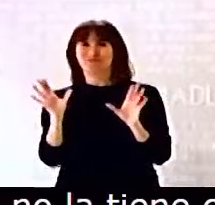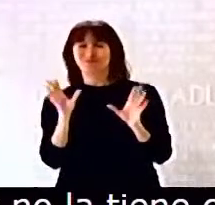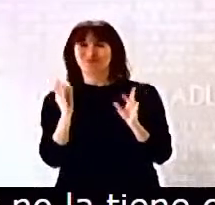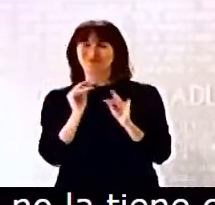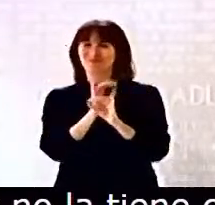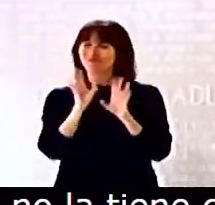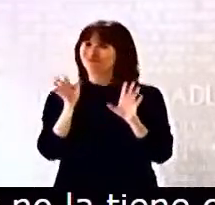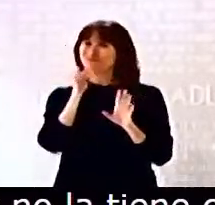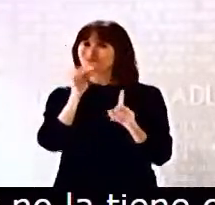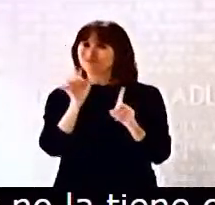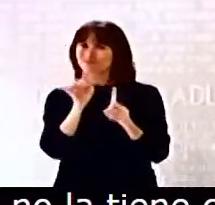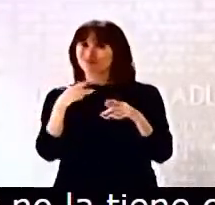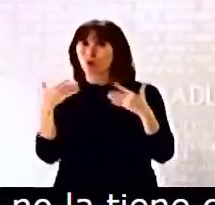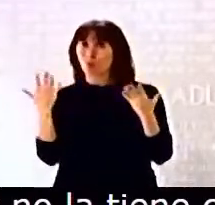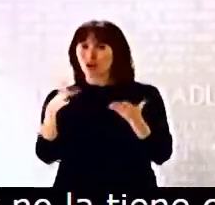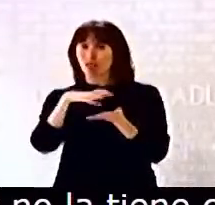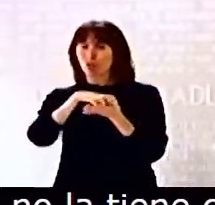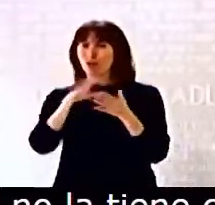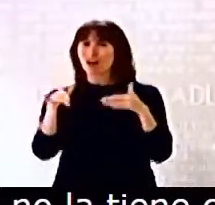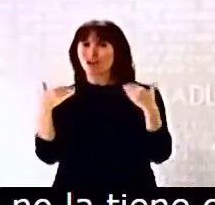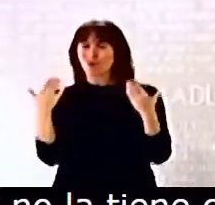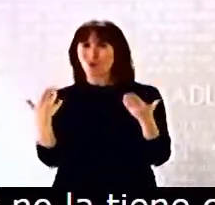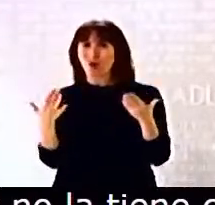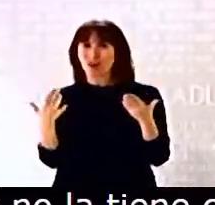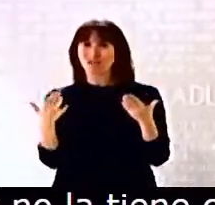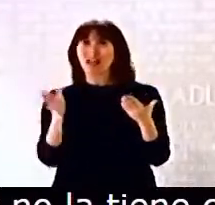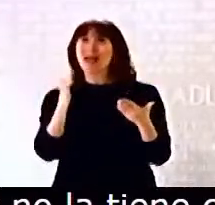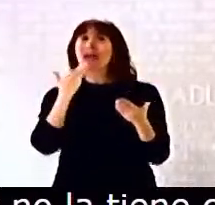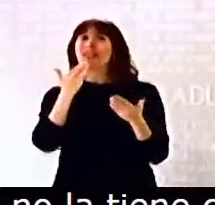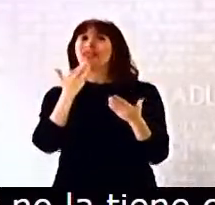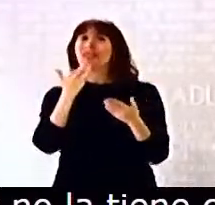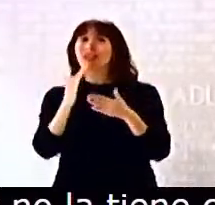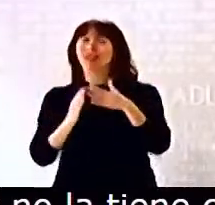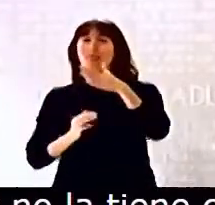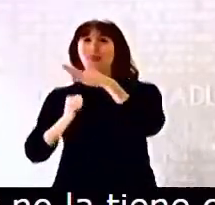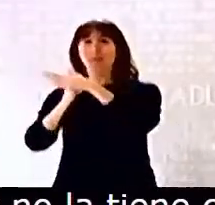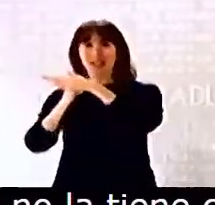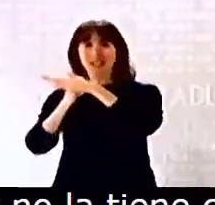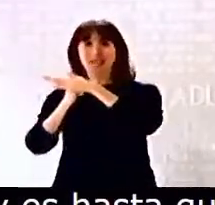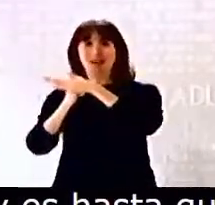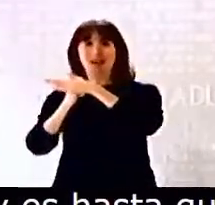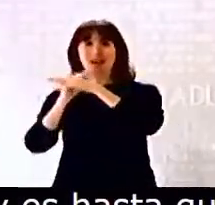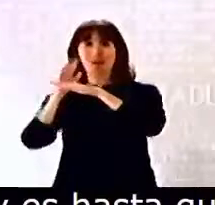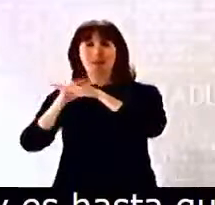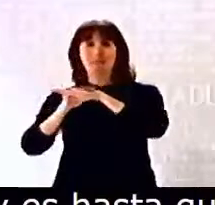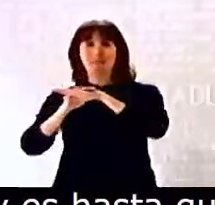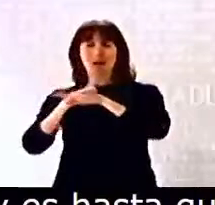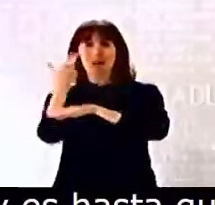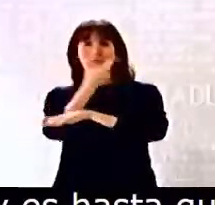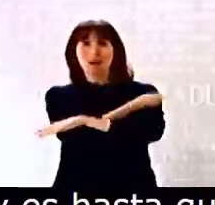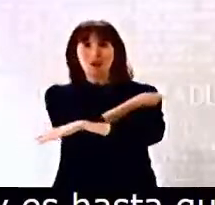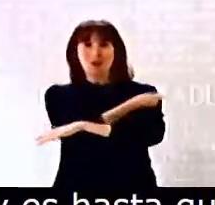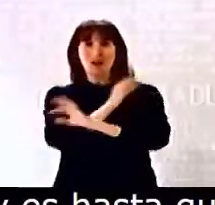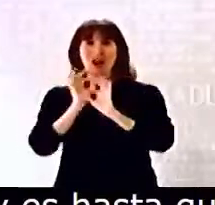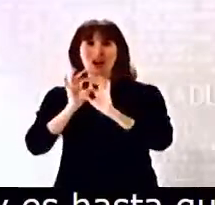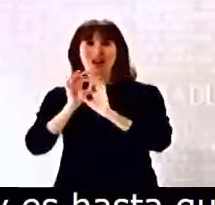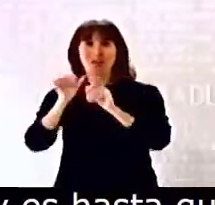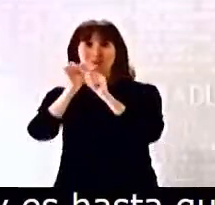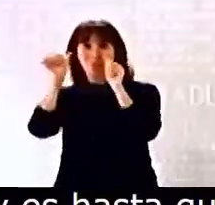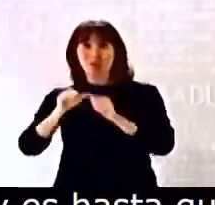de vacunas y es hasta qué edad se va a permitir la vacunación con la vacuna de